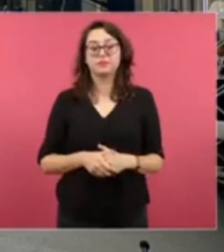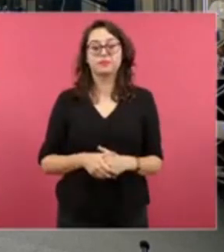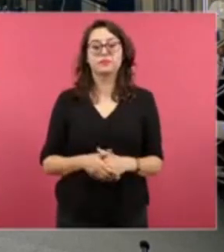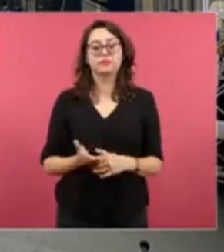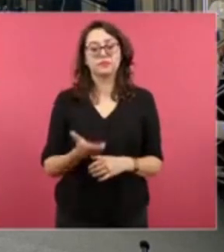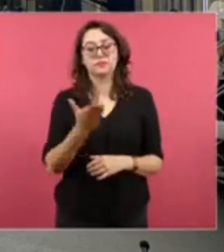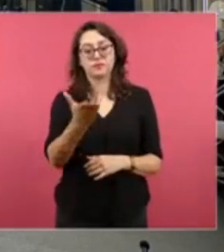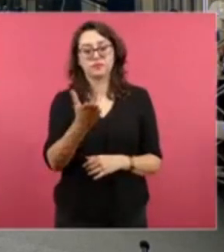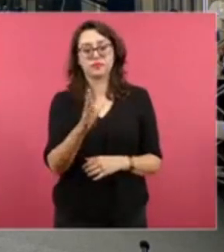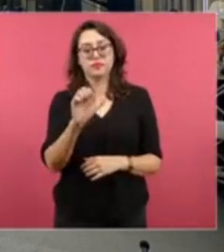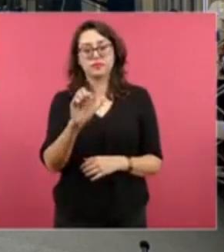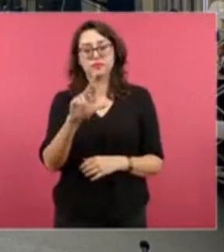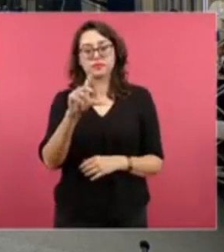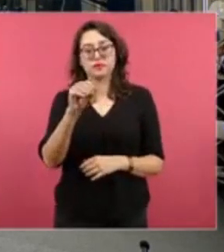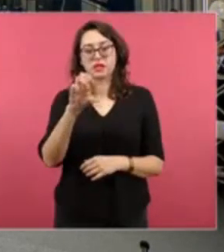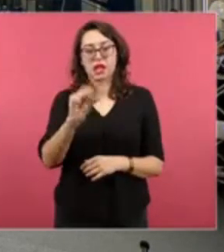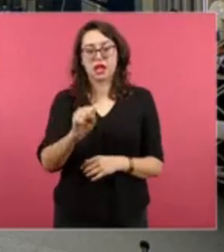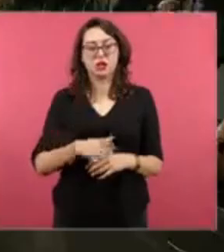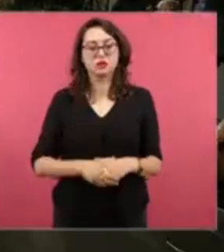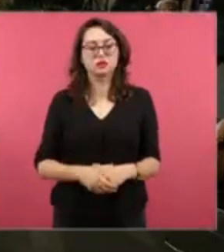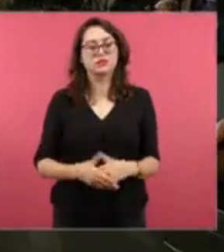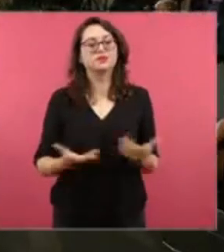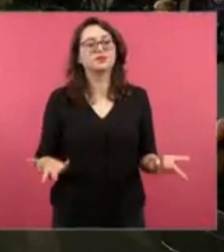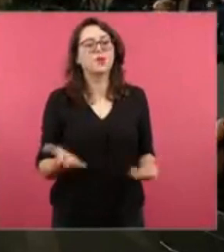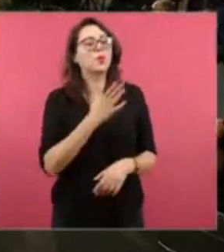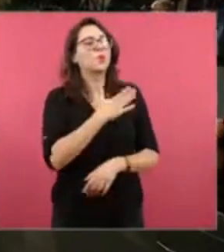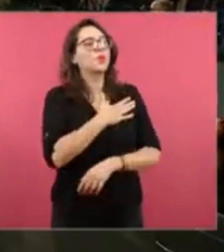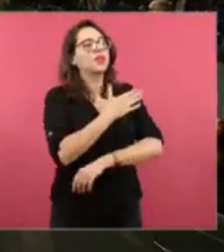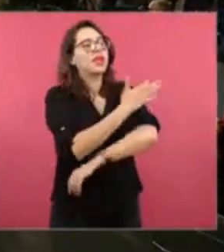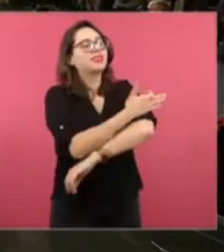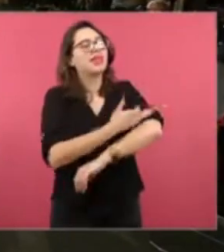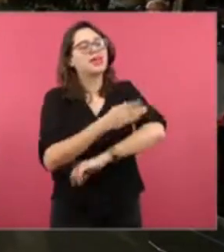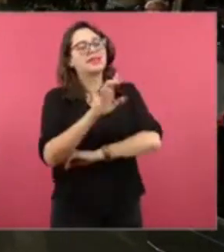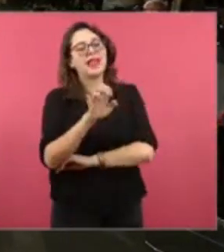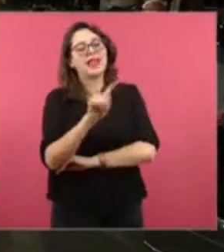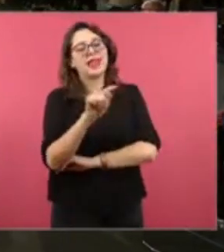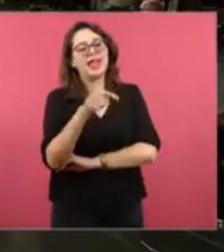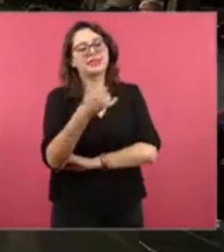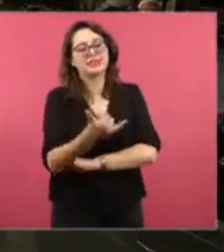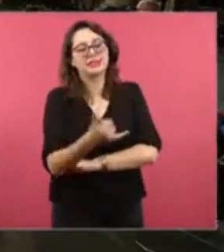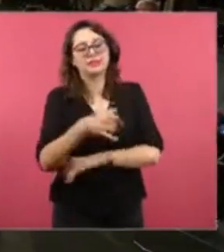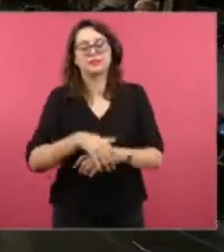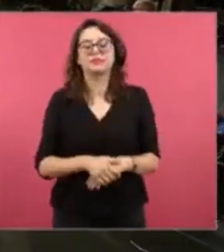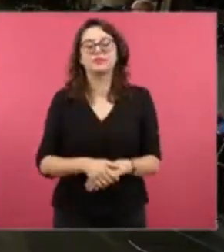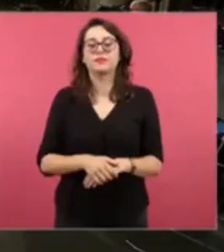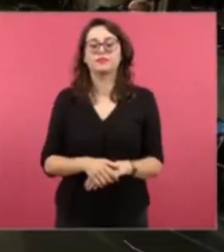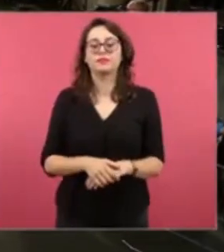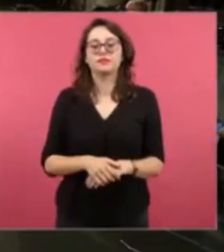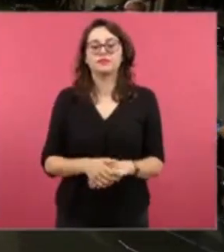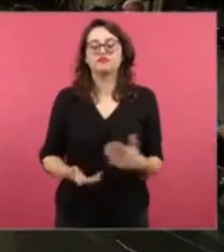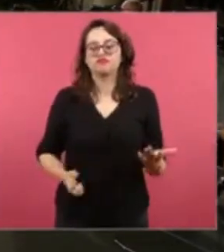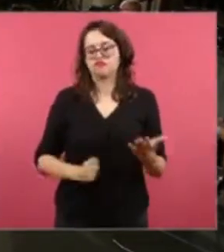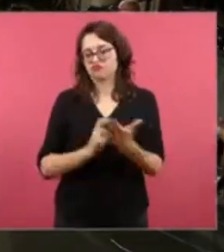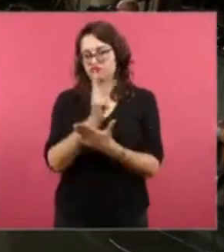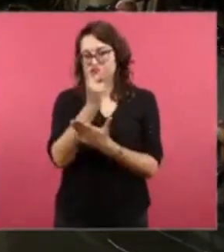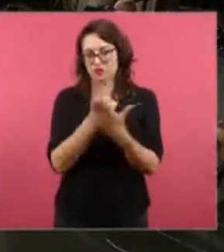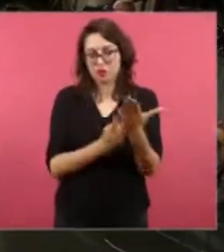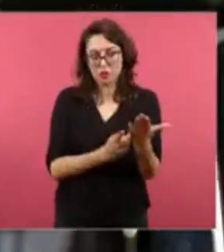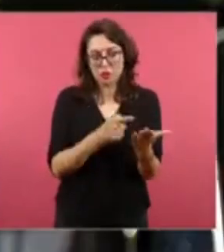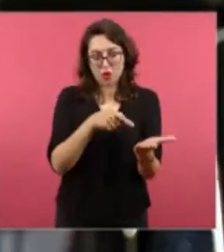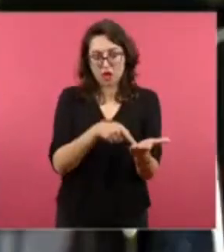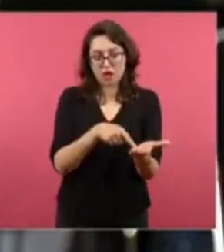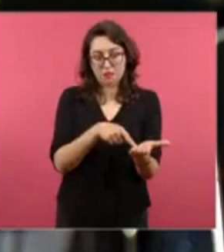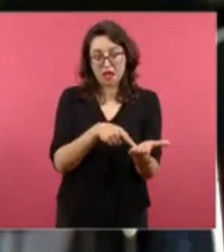Leti, buena tarde a todas y todos. Qué gusto. Pues de inicio nada más una acotación. Este programa que ustedes manejan, método científico, funciona en la UAM desde